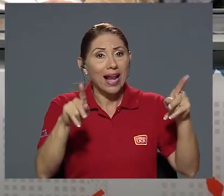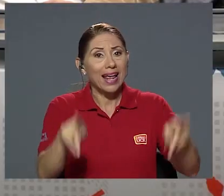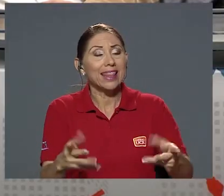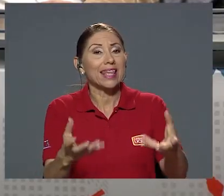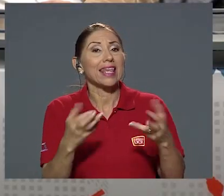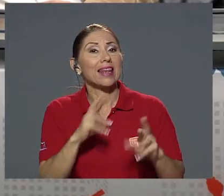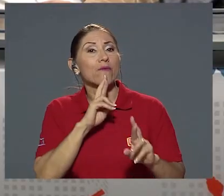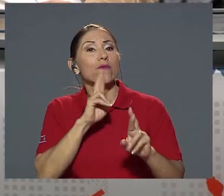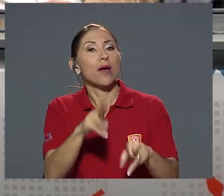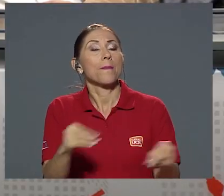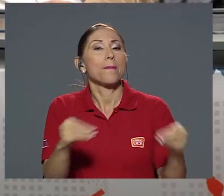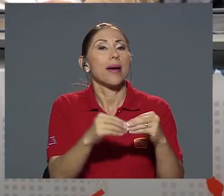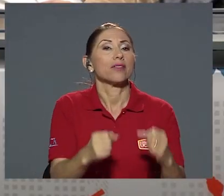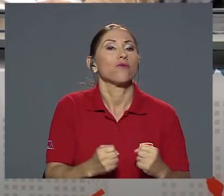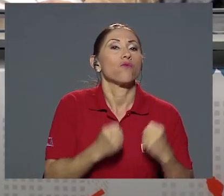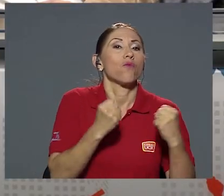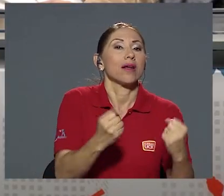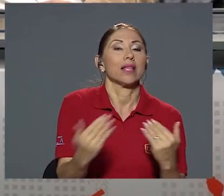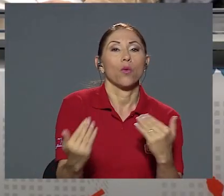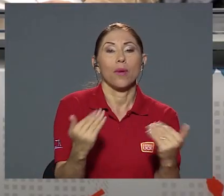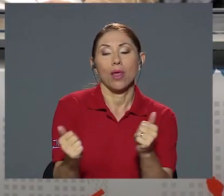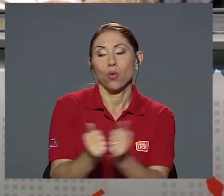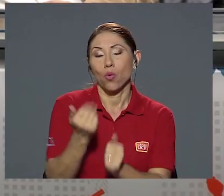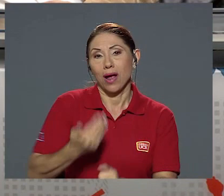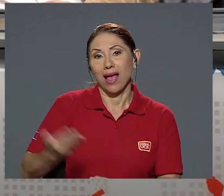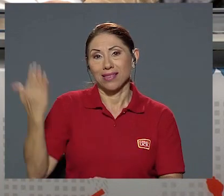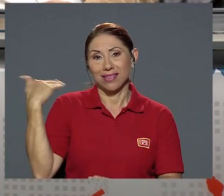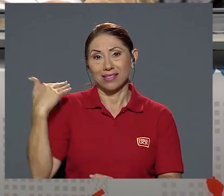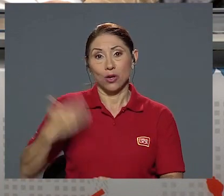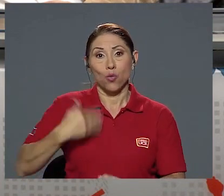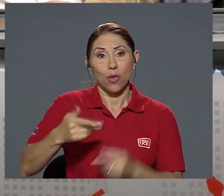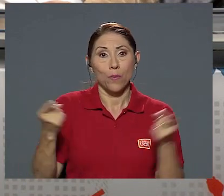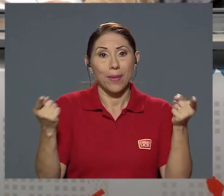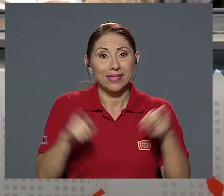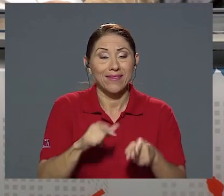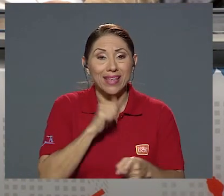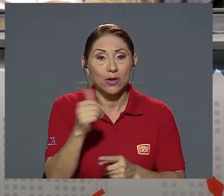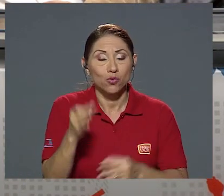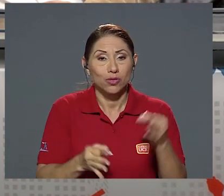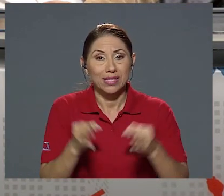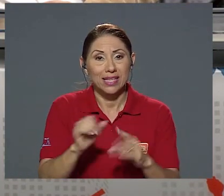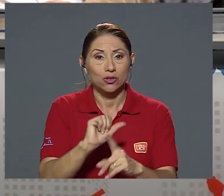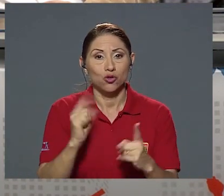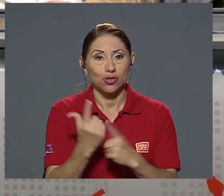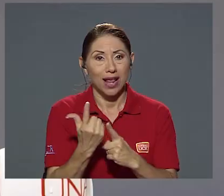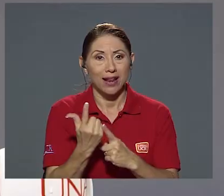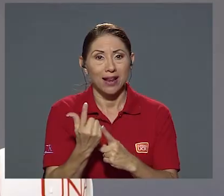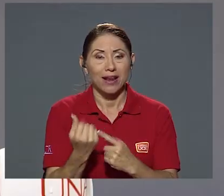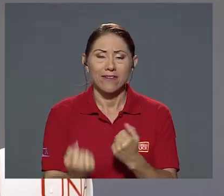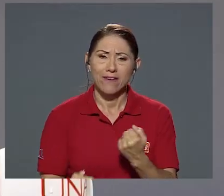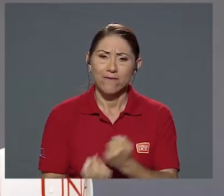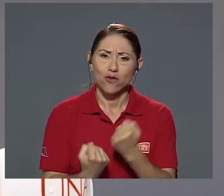una forma más fuerte que lo que reaccionaba antes ante la injusticia social, reforzado con métodos más rápidos